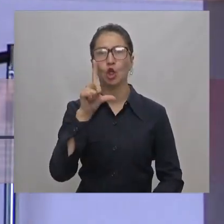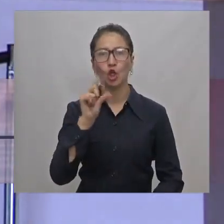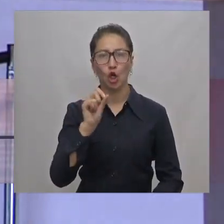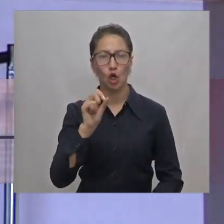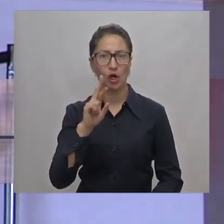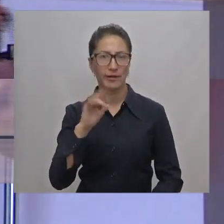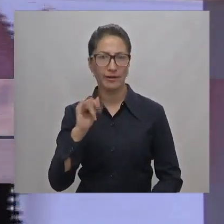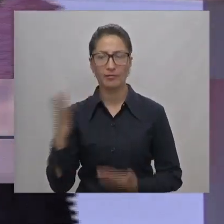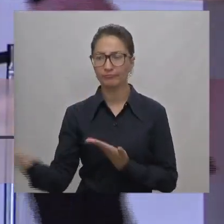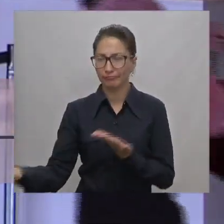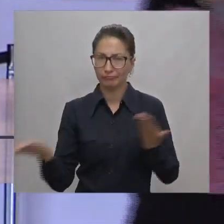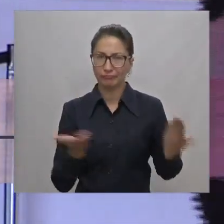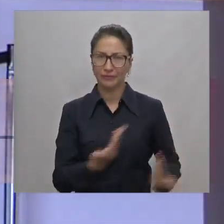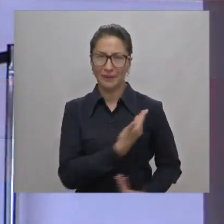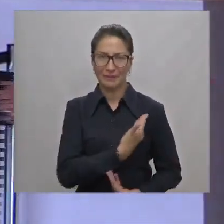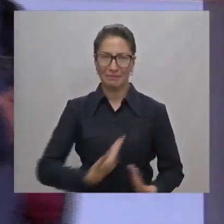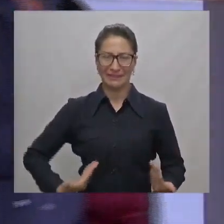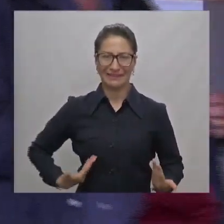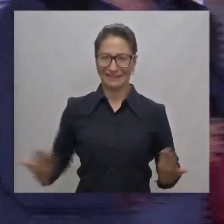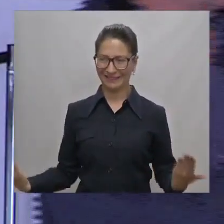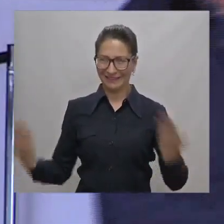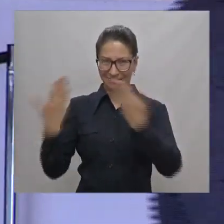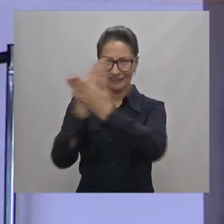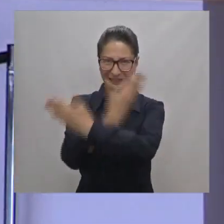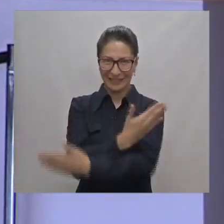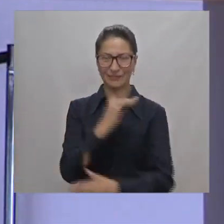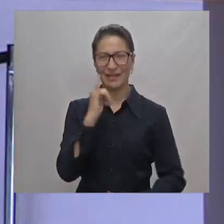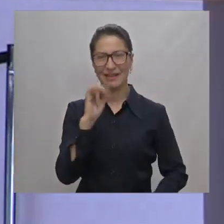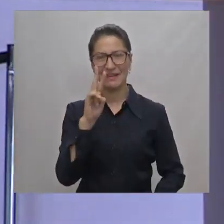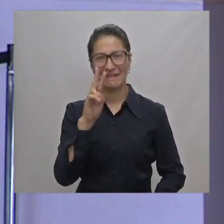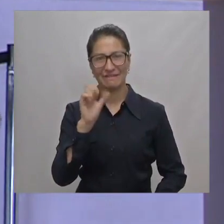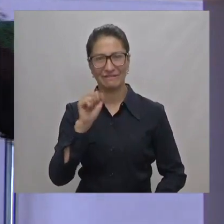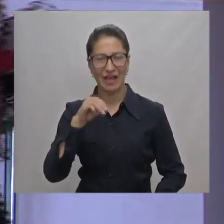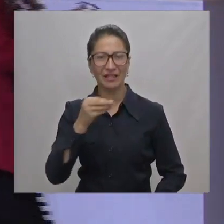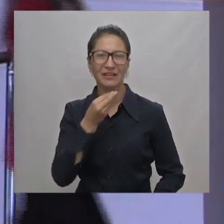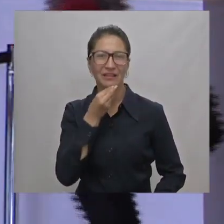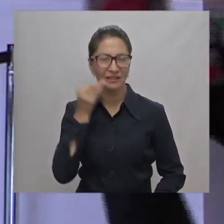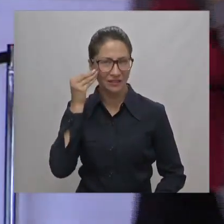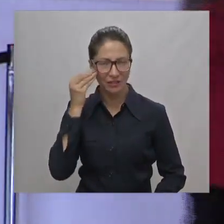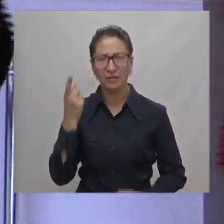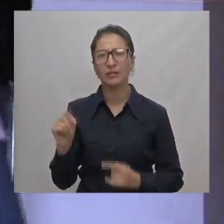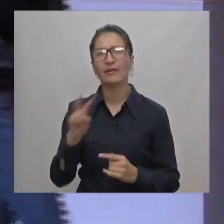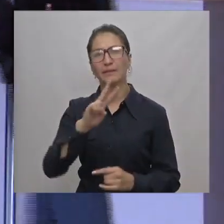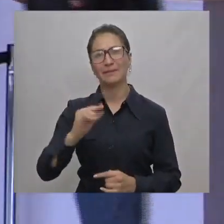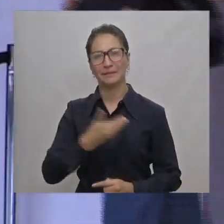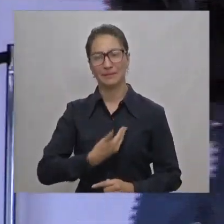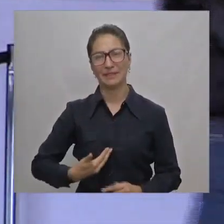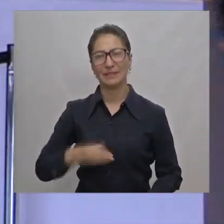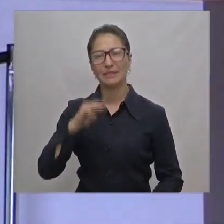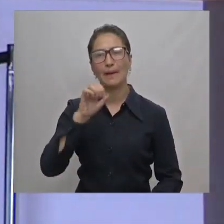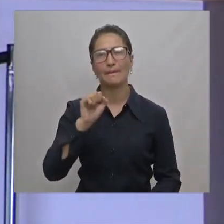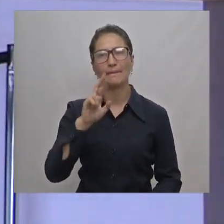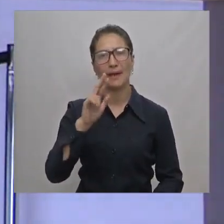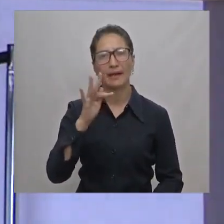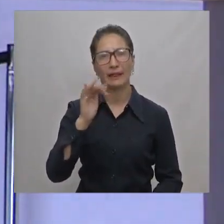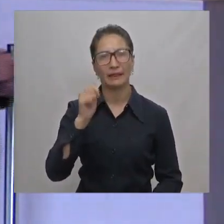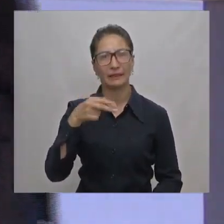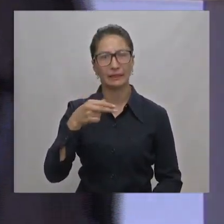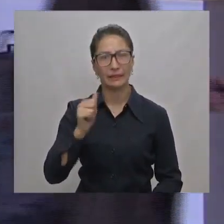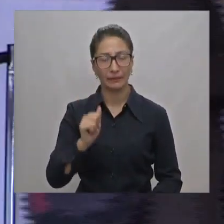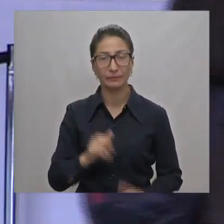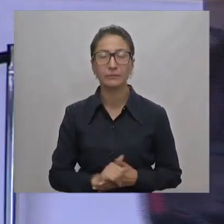Amparo Alonso Másmela recibieron la visita del presidente electo de Colombia, Iván Duque, y de su vicepresidenta, Marta Lucía